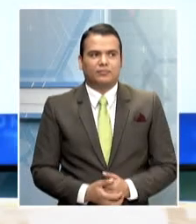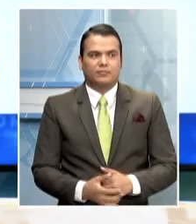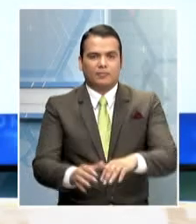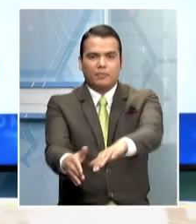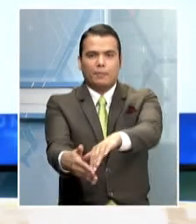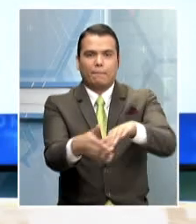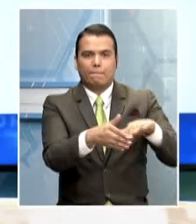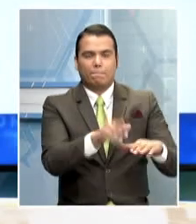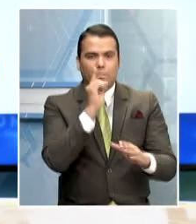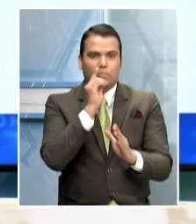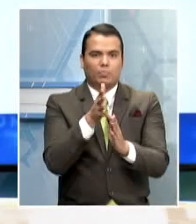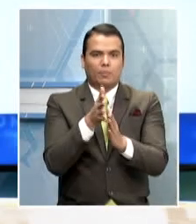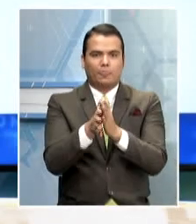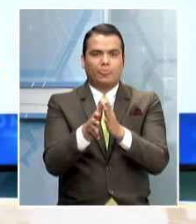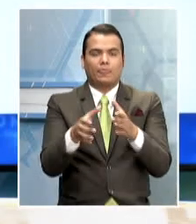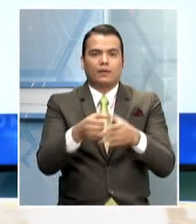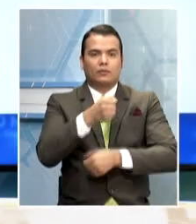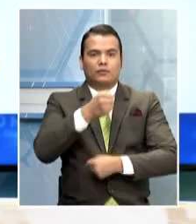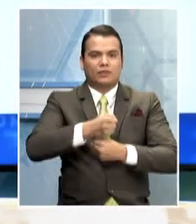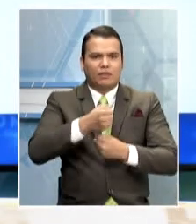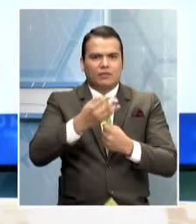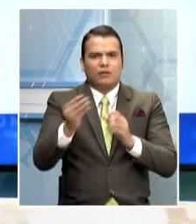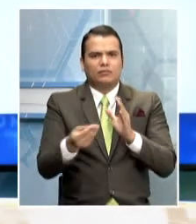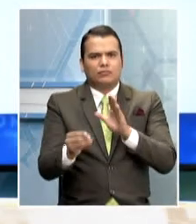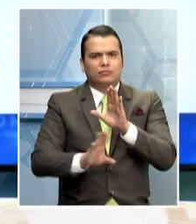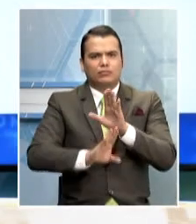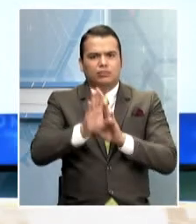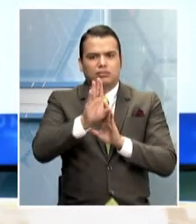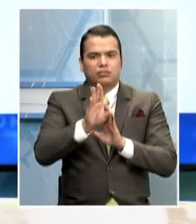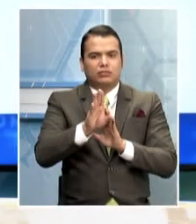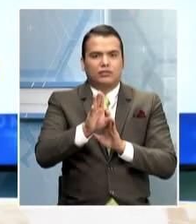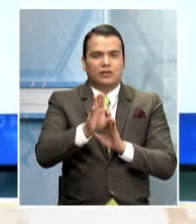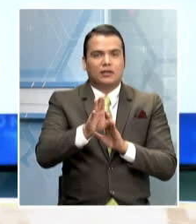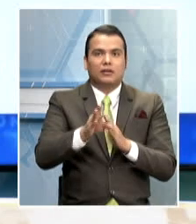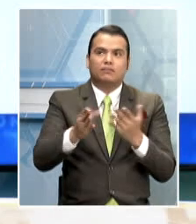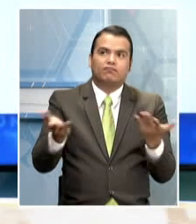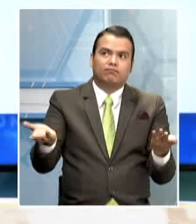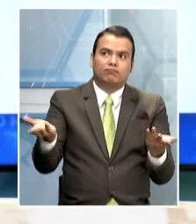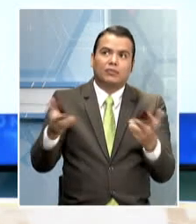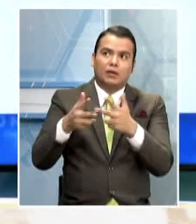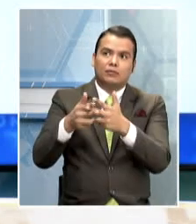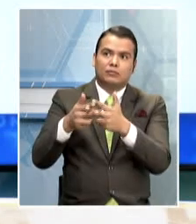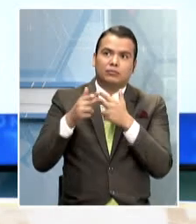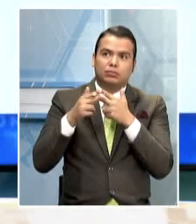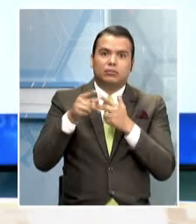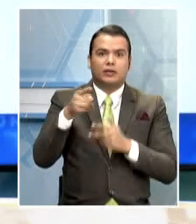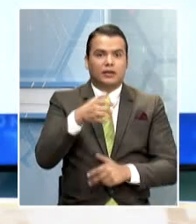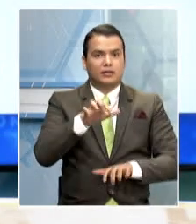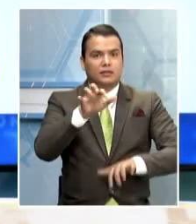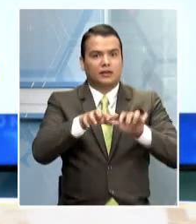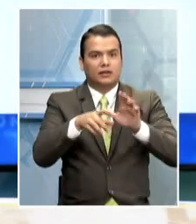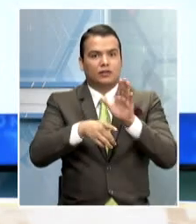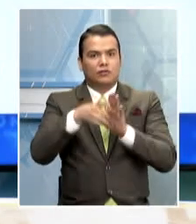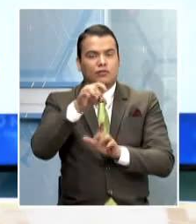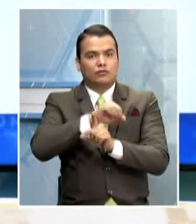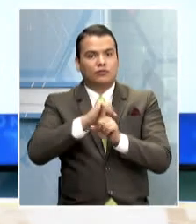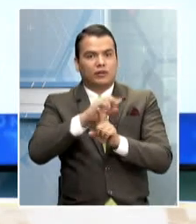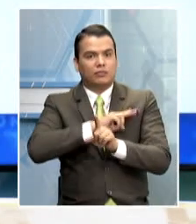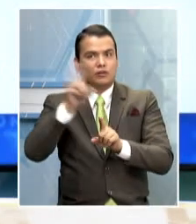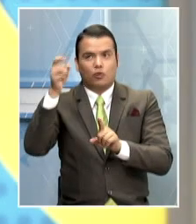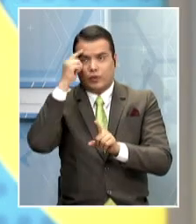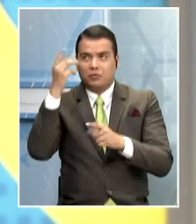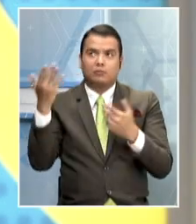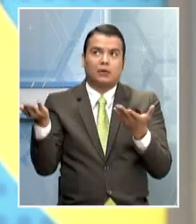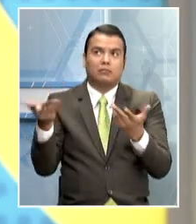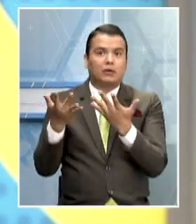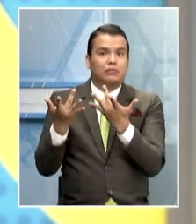Seguimos con más noticias porque un grupo de mujeres emprendedoras se quedaron esperando los créditos prometidos por la Secretaría de Desarrollo Social de la Gobernación del